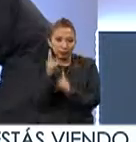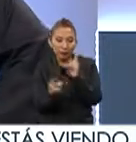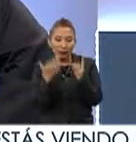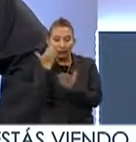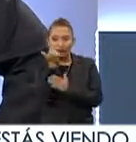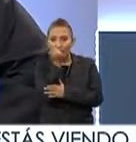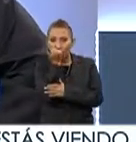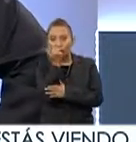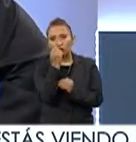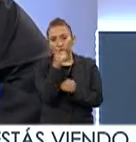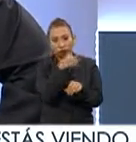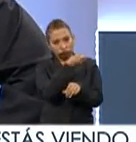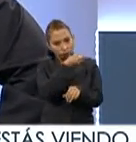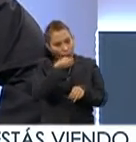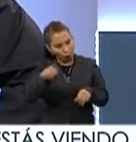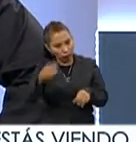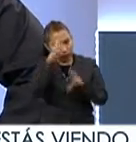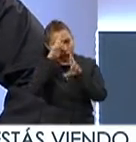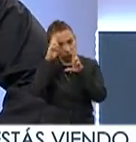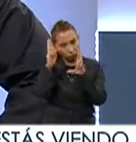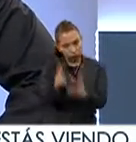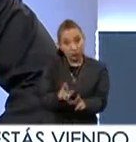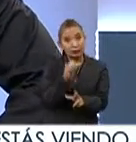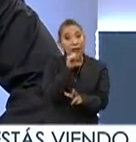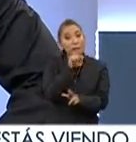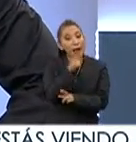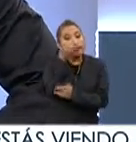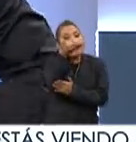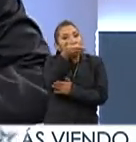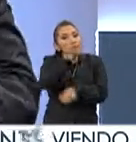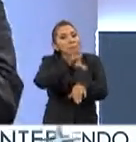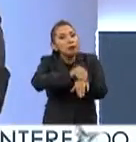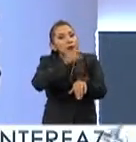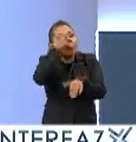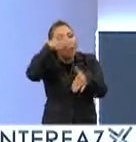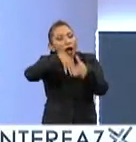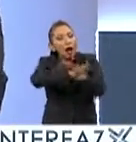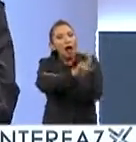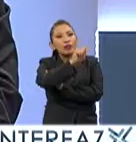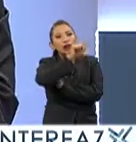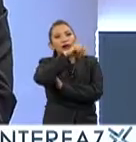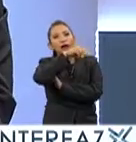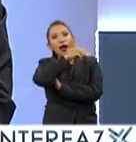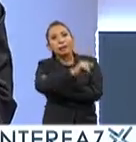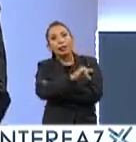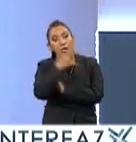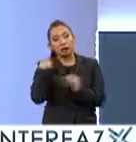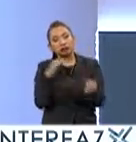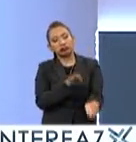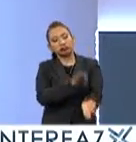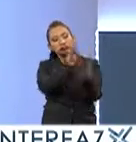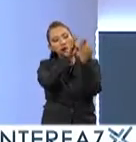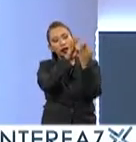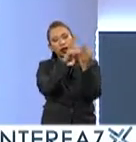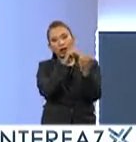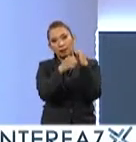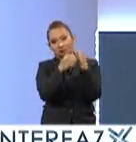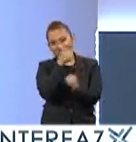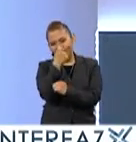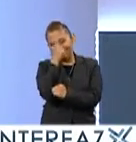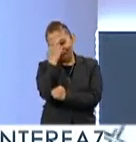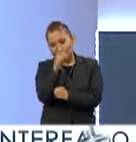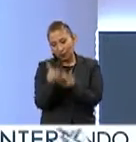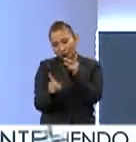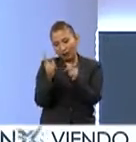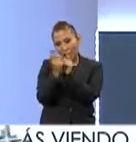de los estudiantes. Mucha disciplina, mucho respeto. Incluso hay que pedir permiso para entrar al tatami y para enfrentar al rival. Tuvimos la oportunidad